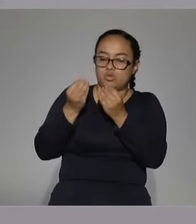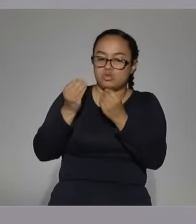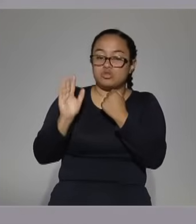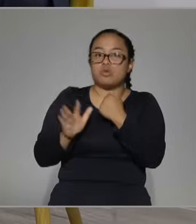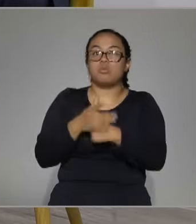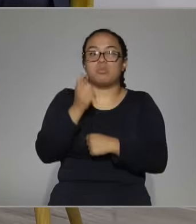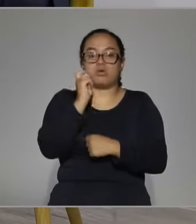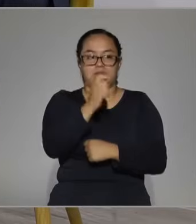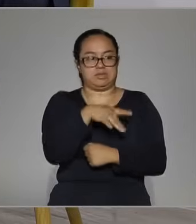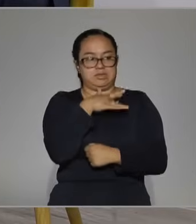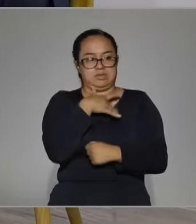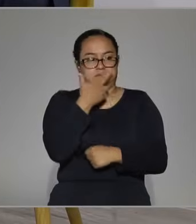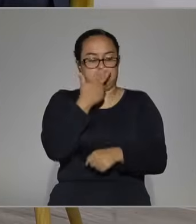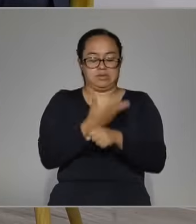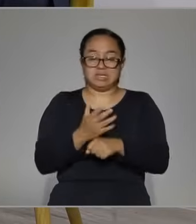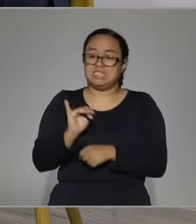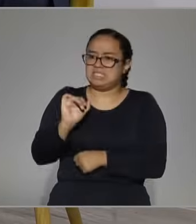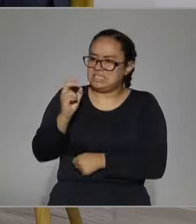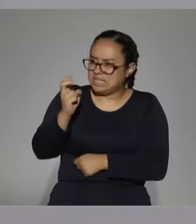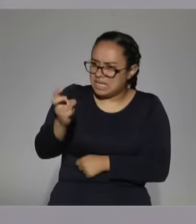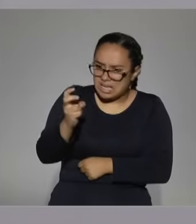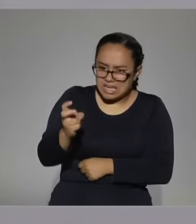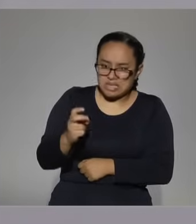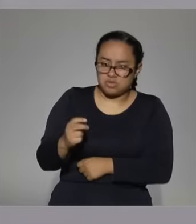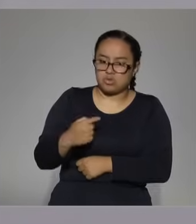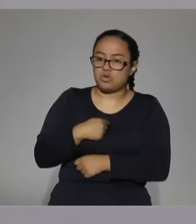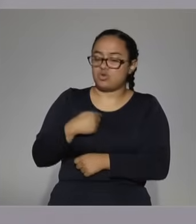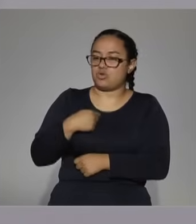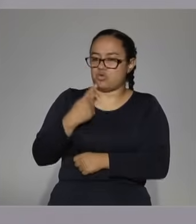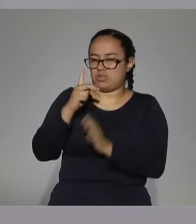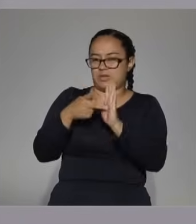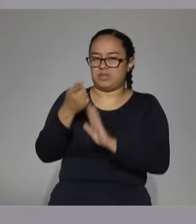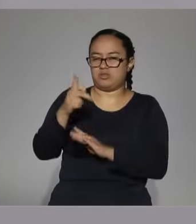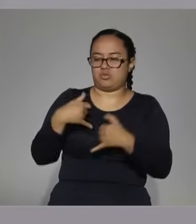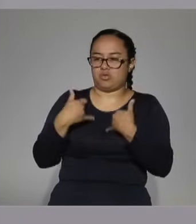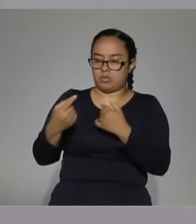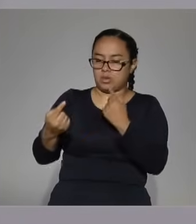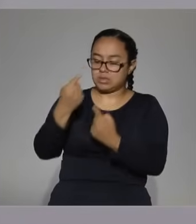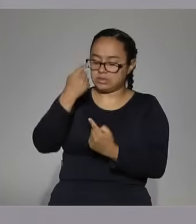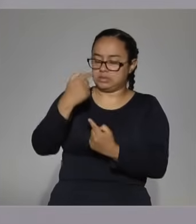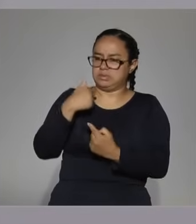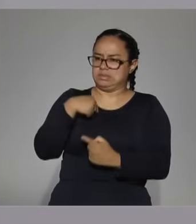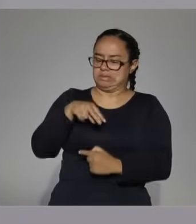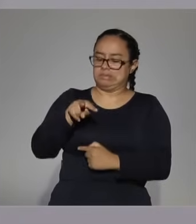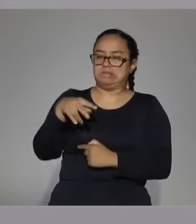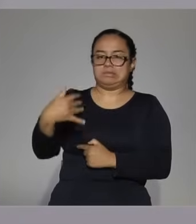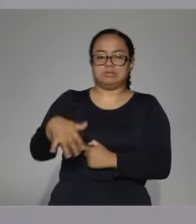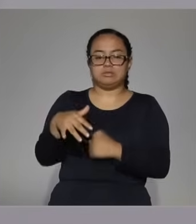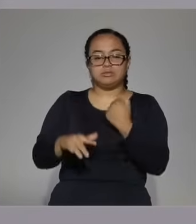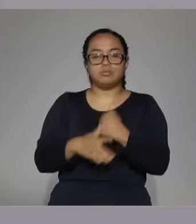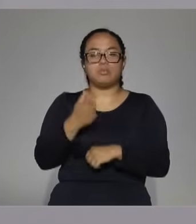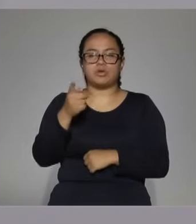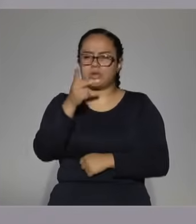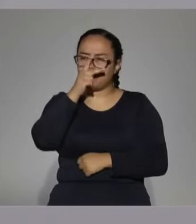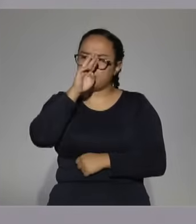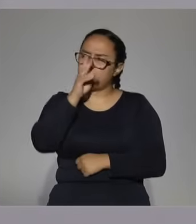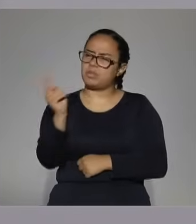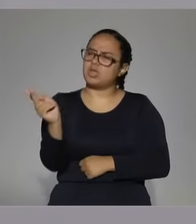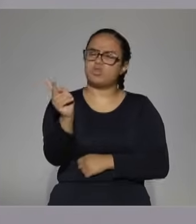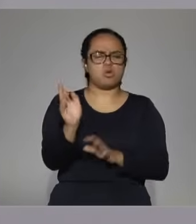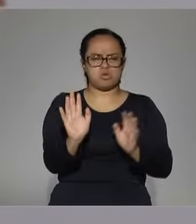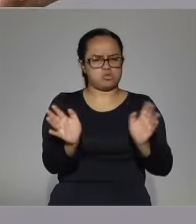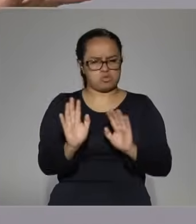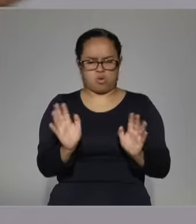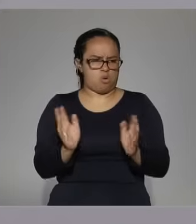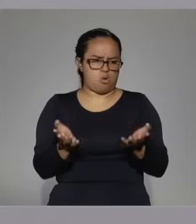exactamente, finalmente. Dice, y esto no me está haciendo bien. Una vez un joven me lo dijo y me llamó mucho la atención porque escuchando a los papás ellos decían,